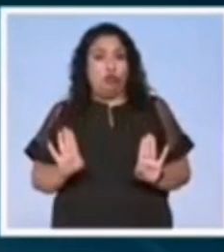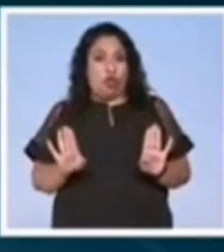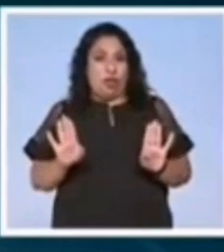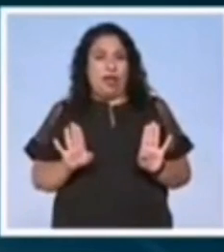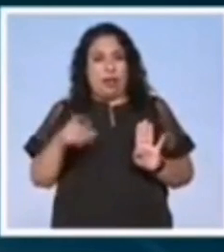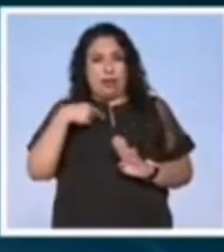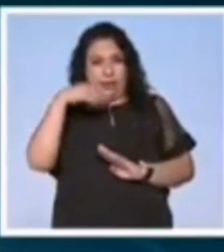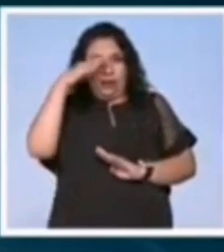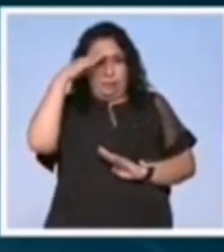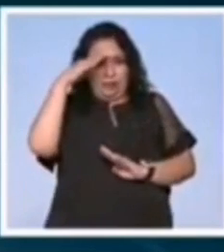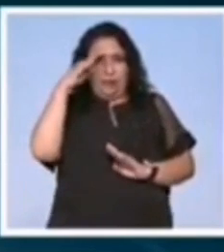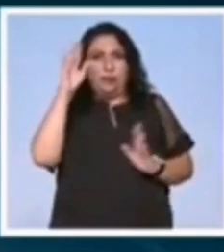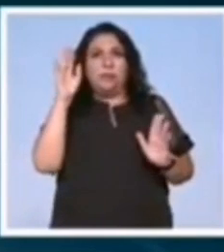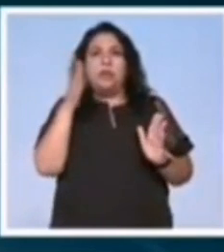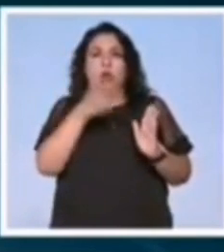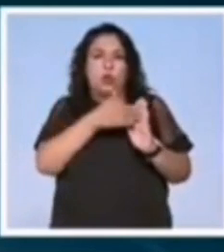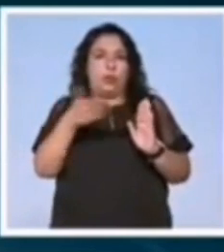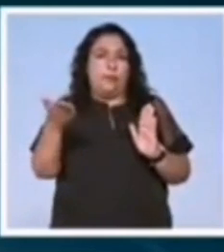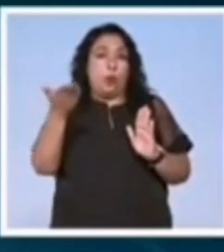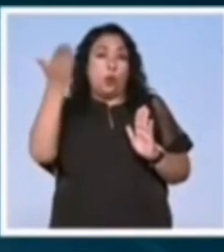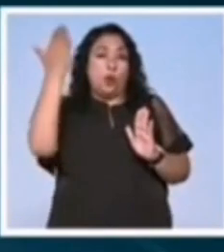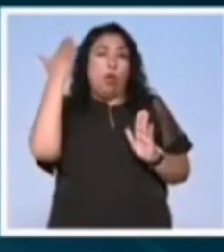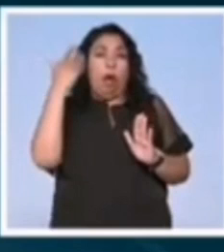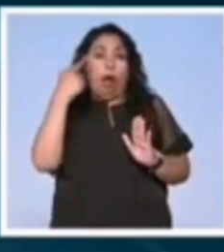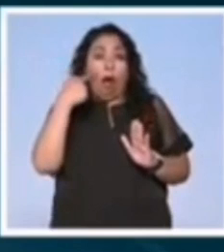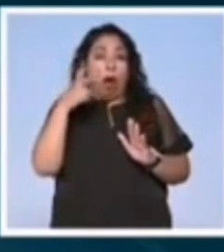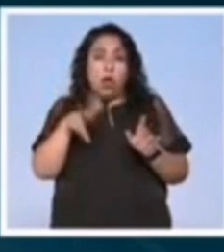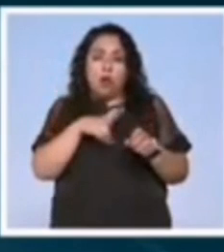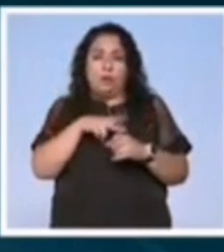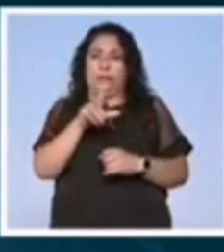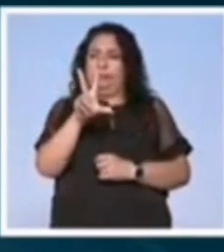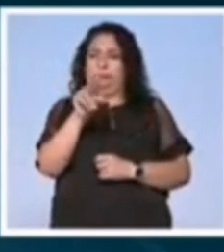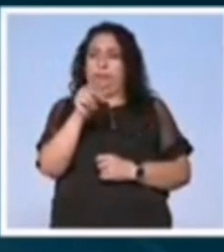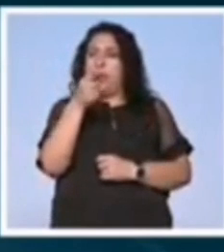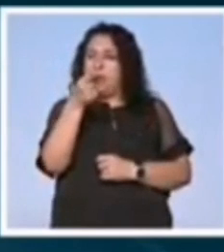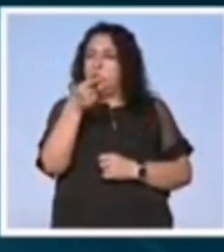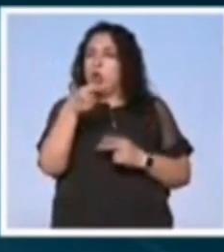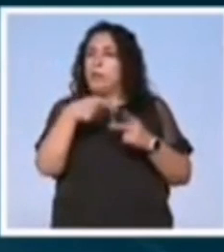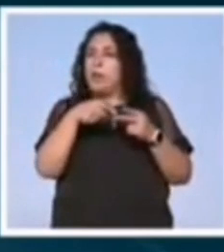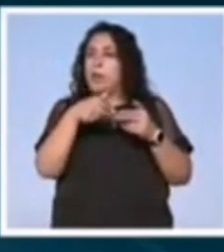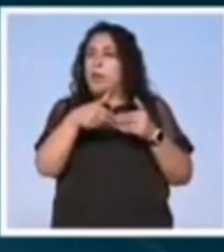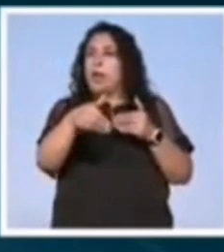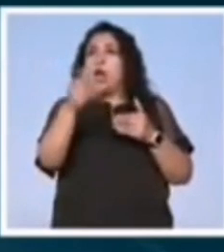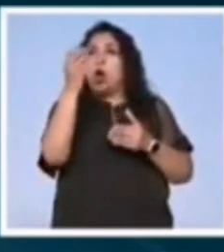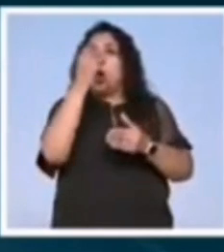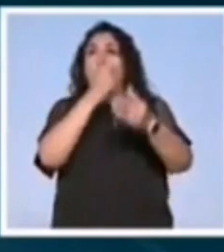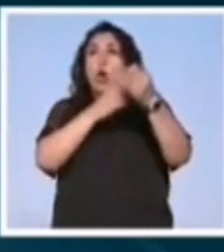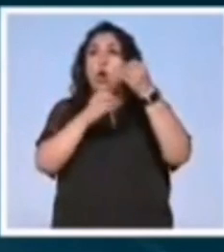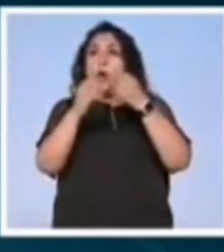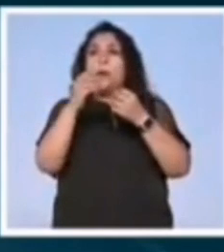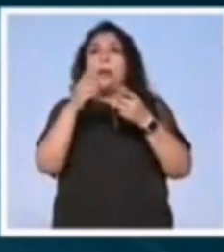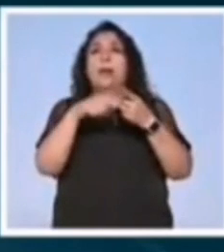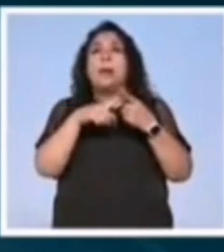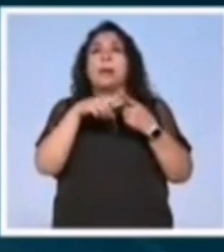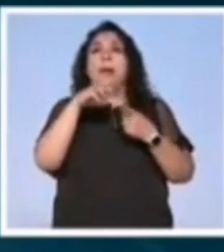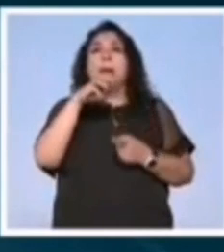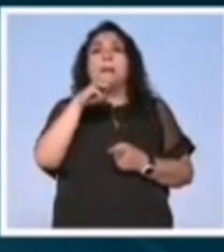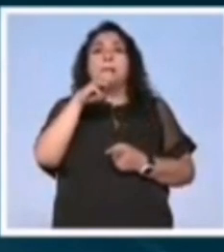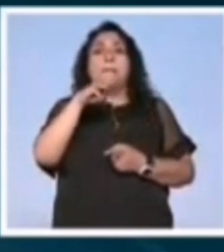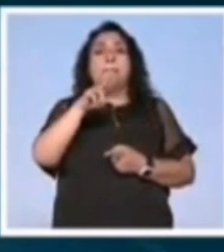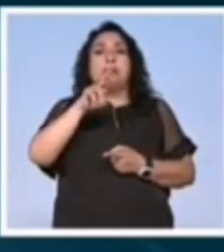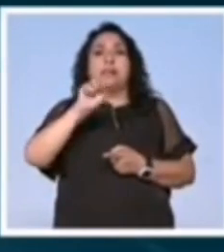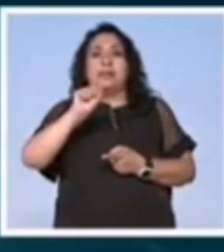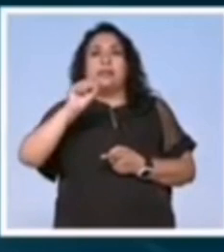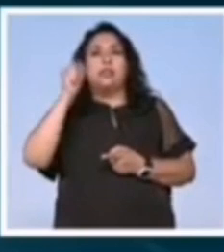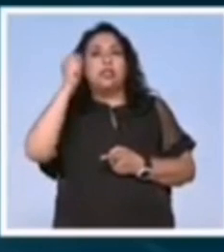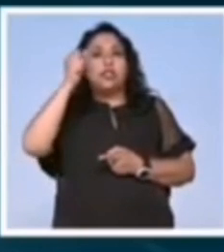pensar que para la época no era común. Este hecho fue el punto de partida para la obra Mrs. Shakespeare. No será sino